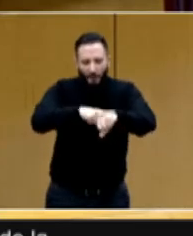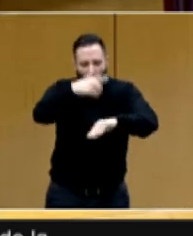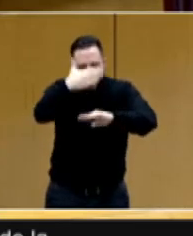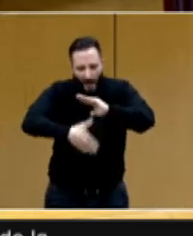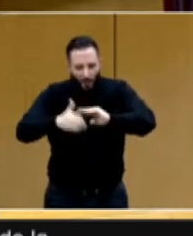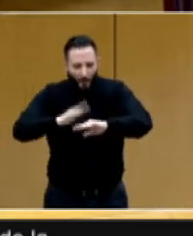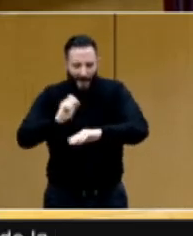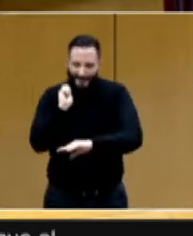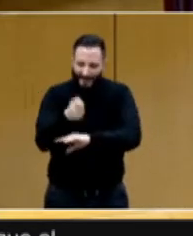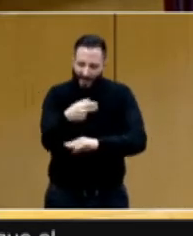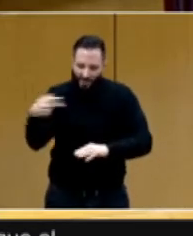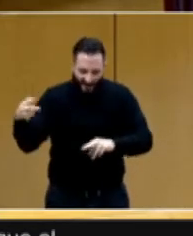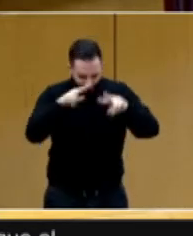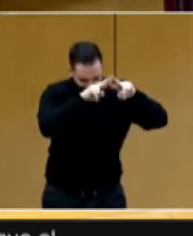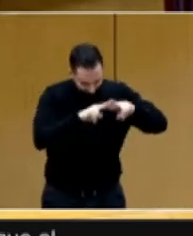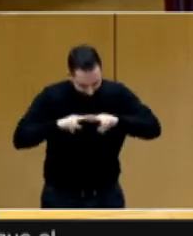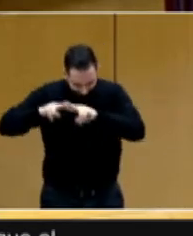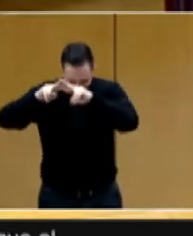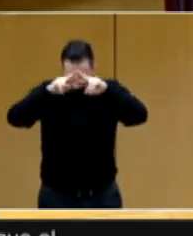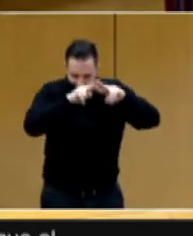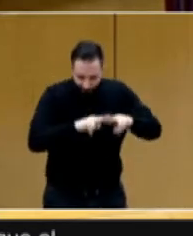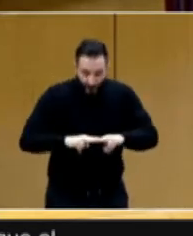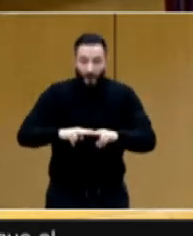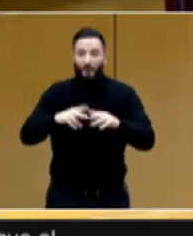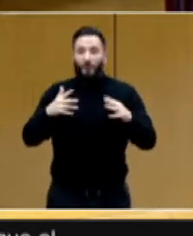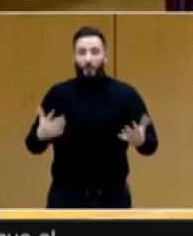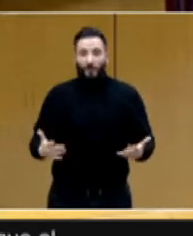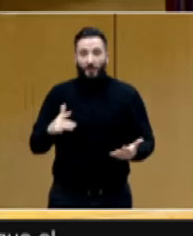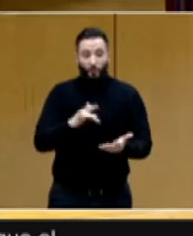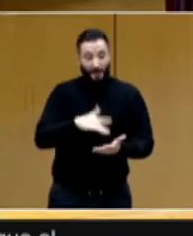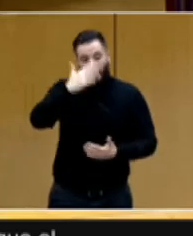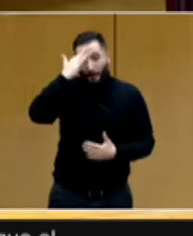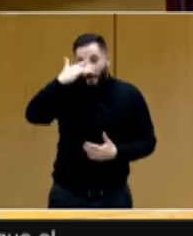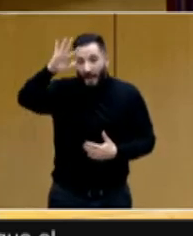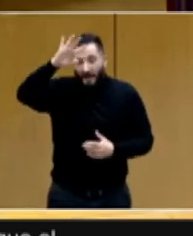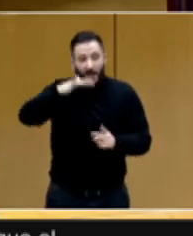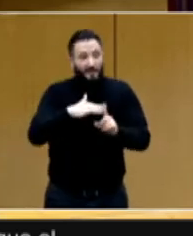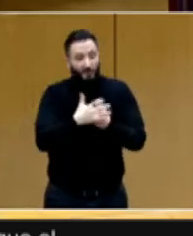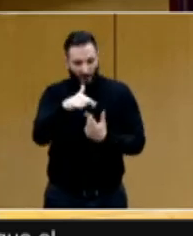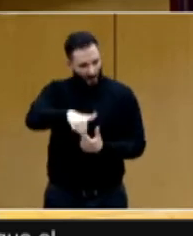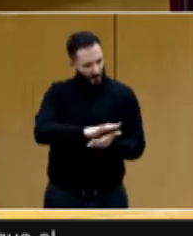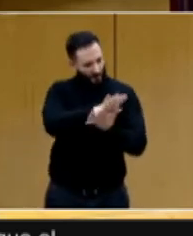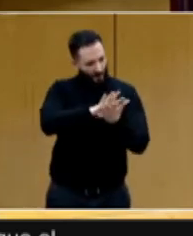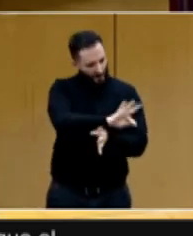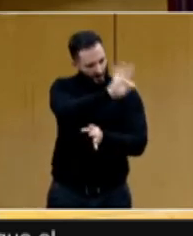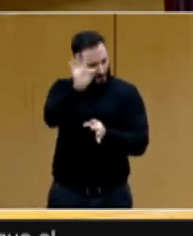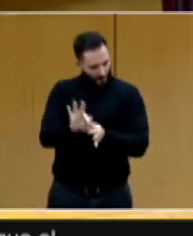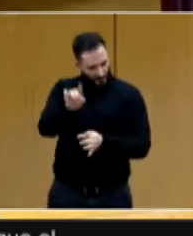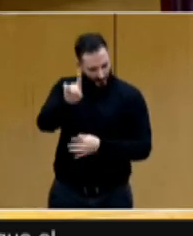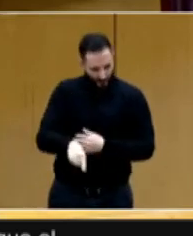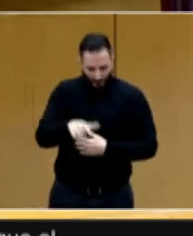y en cualquier caso está en el supuesto que aquí también se ha mencionado en que no pueda expresarse